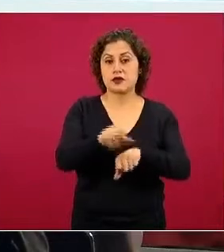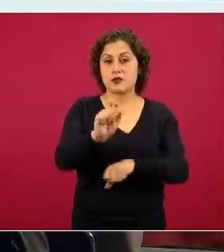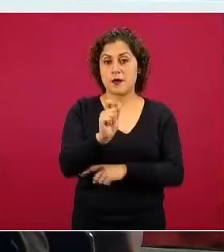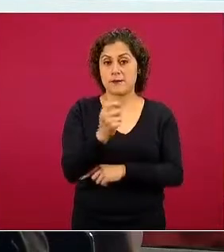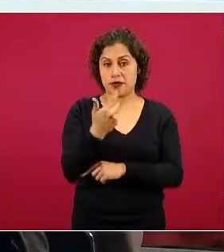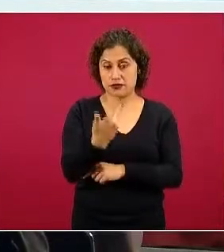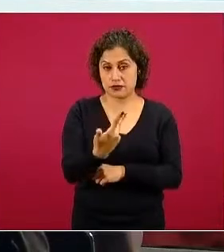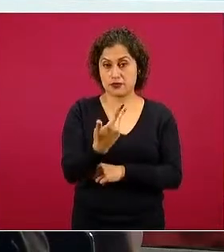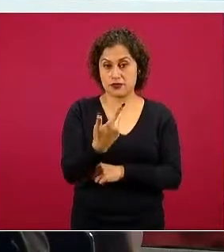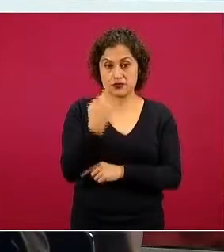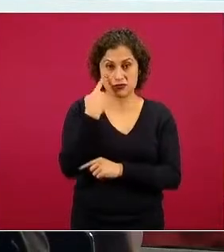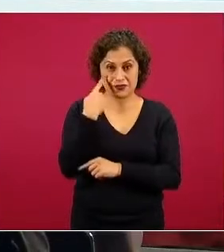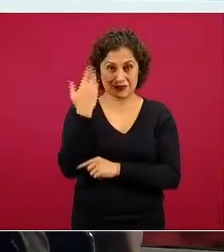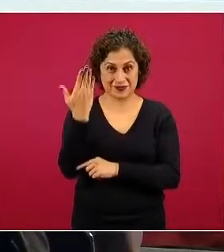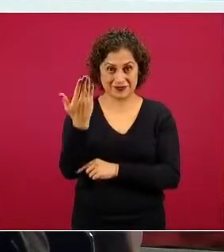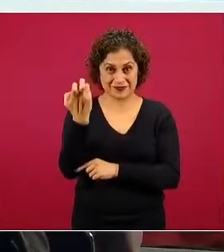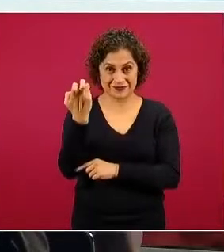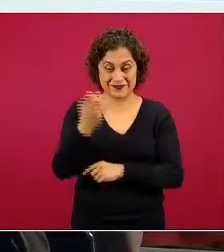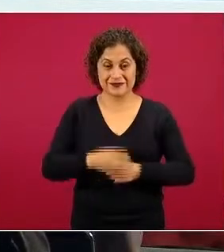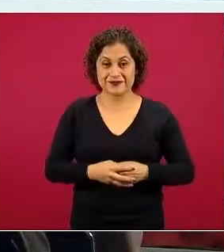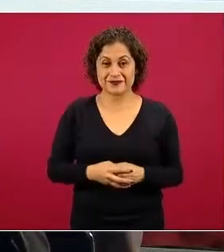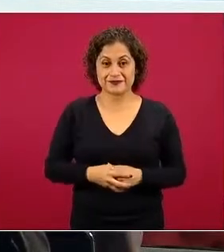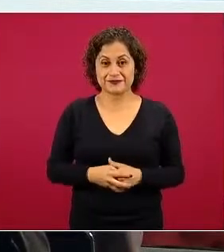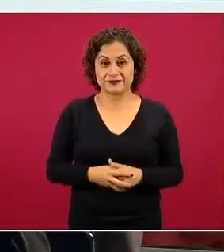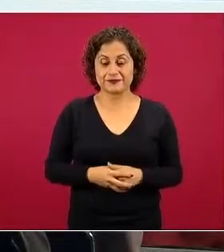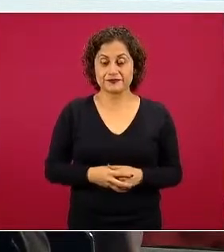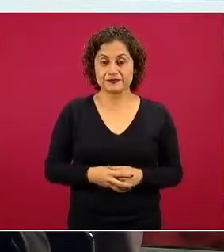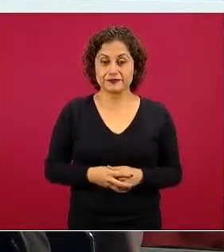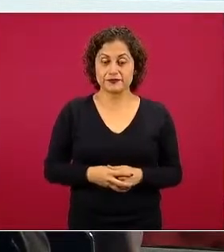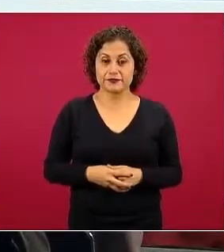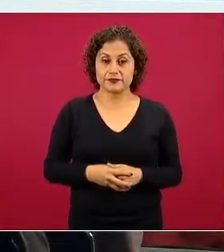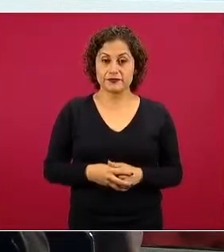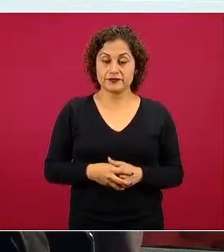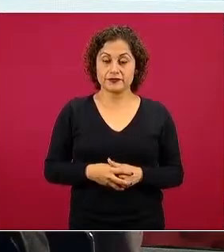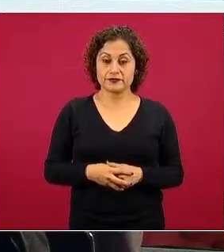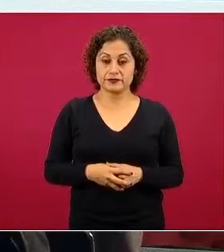esta semana, aquí está el pico máximo, ¿sí? Y